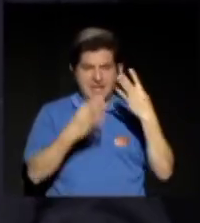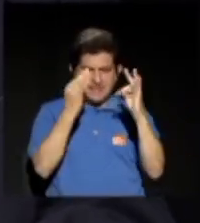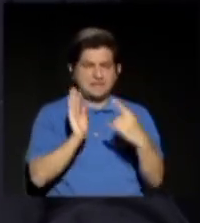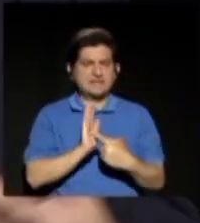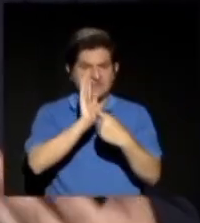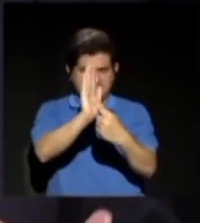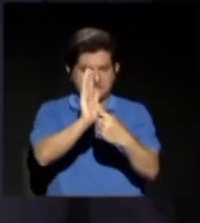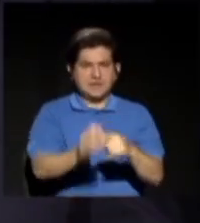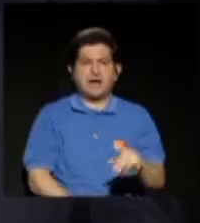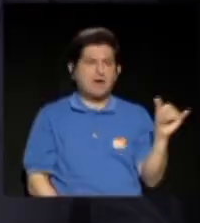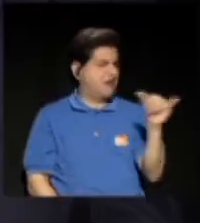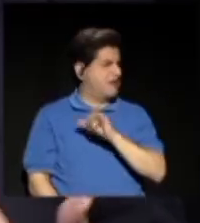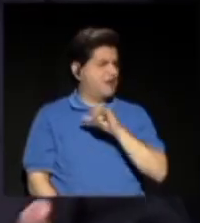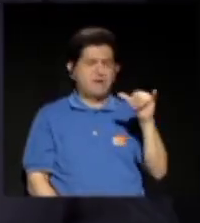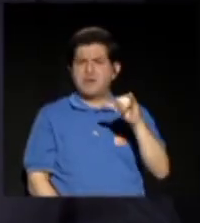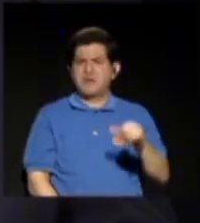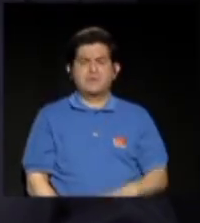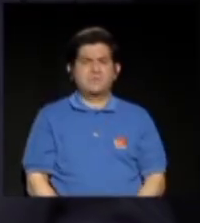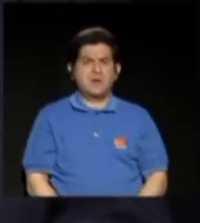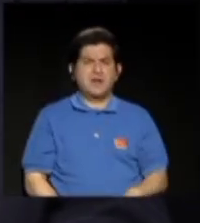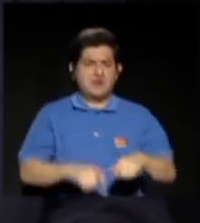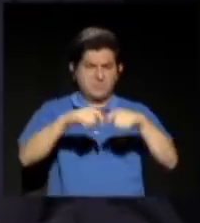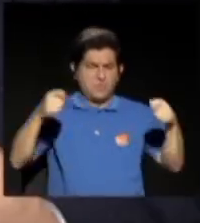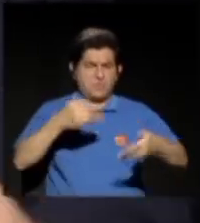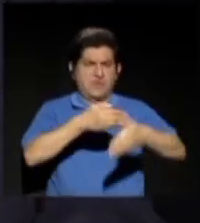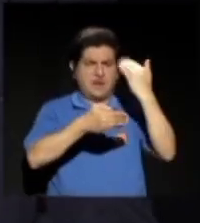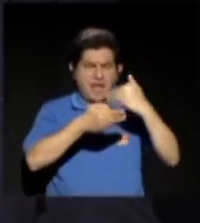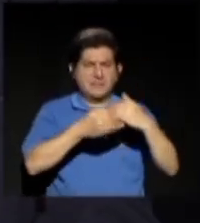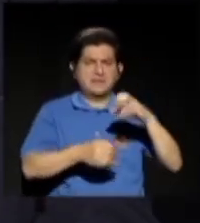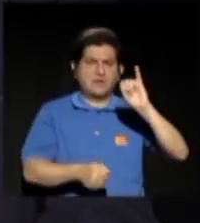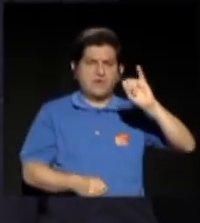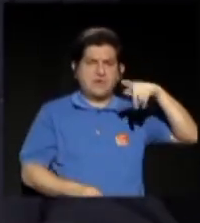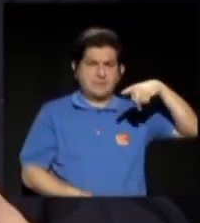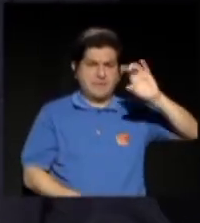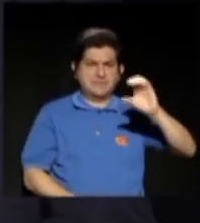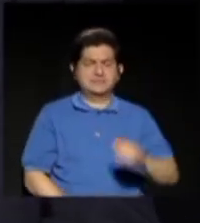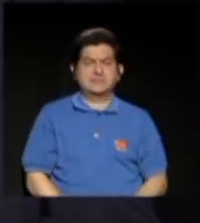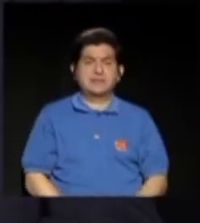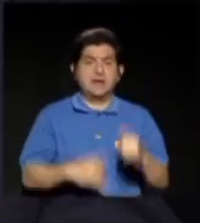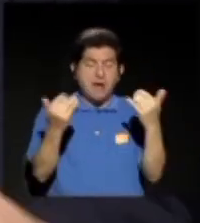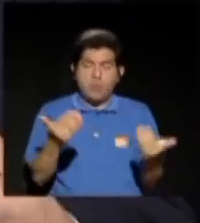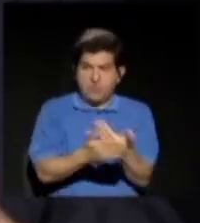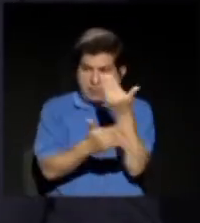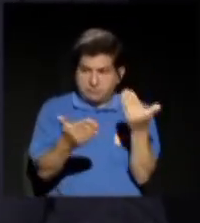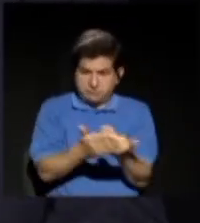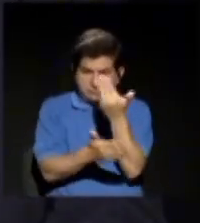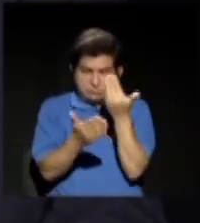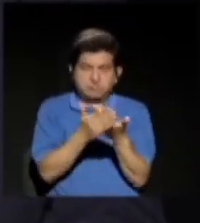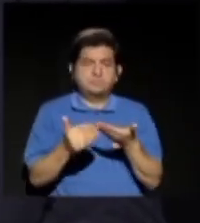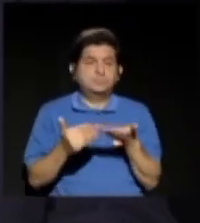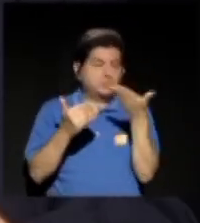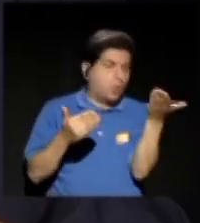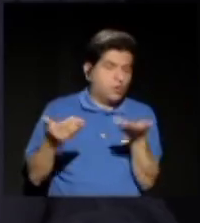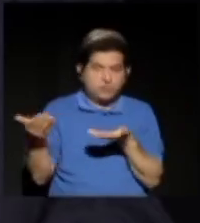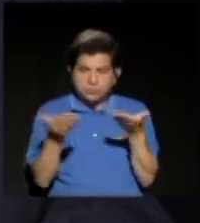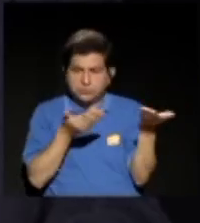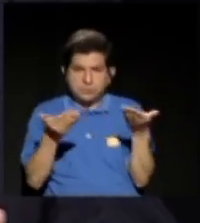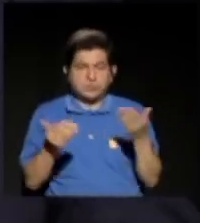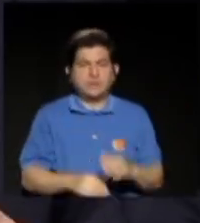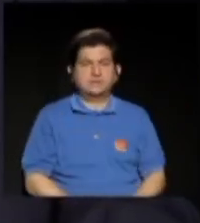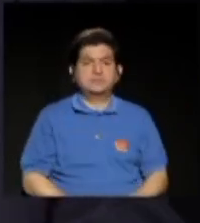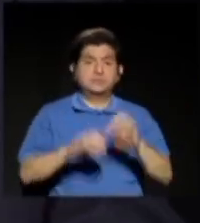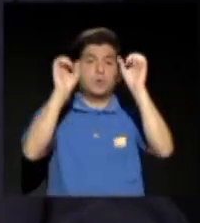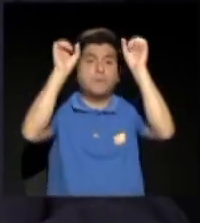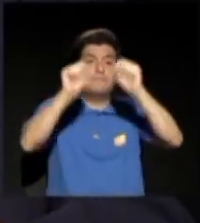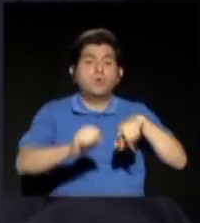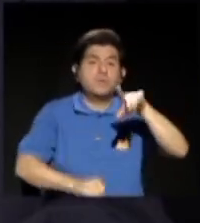reflejar es lo mismo que medía y reflejaba el índice anterior. Aquí lo que estamos haciendo es la actualización de los bienes y servicios de las ponderaciones para